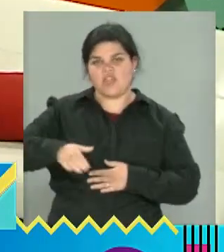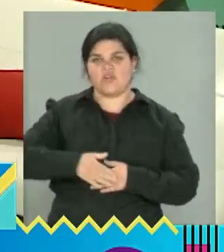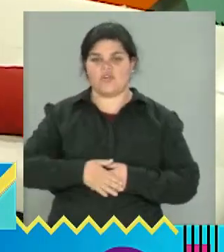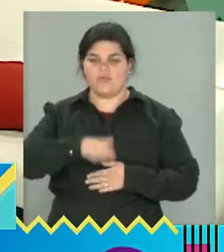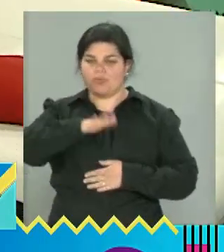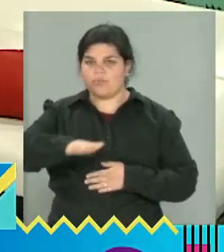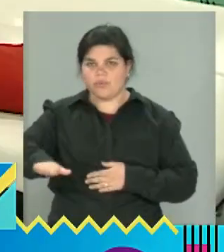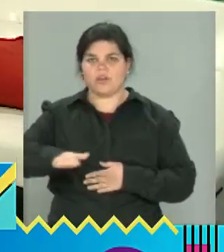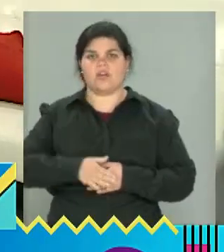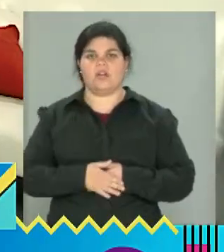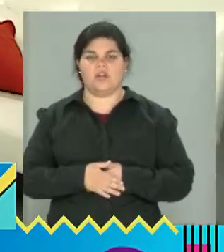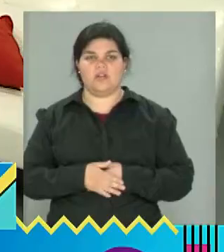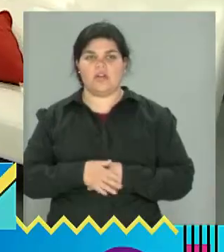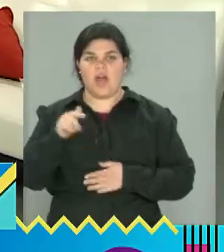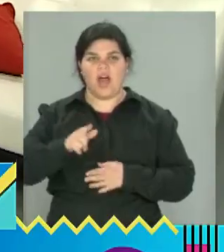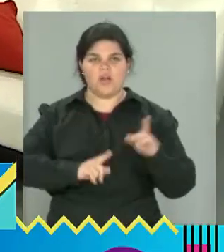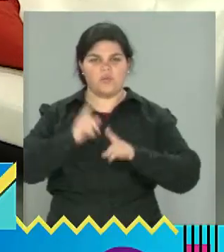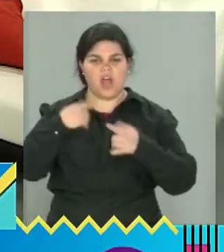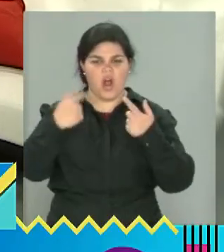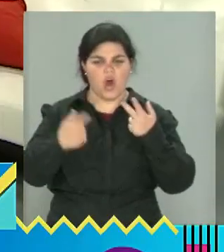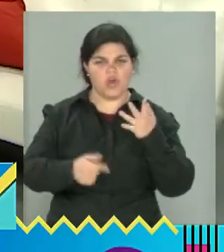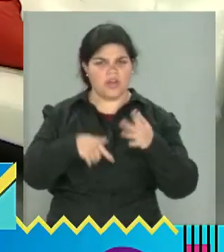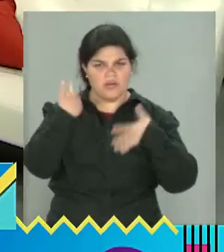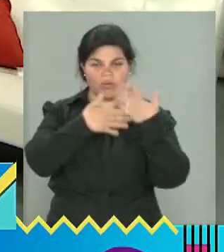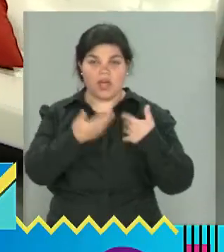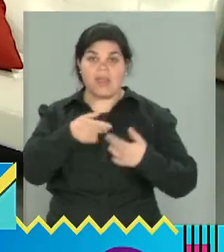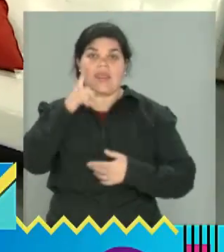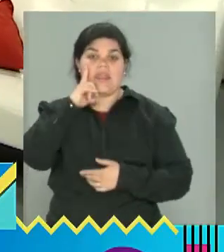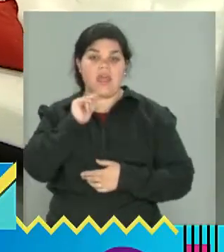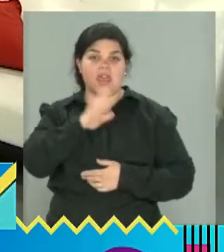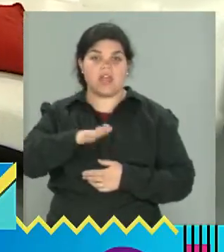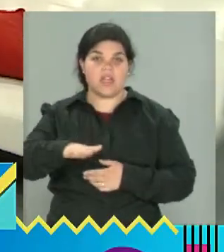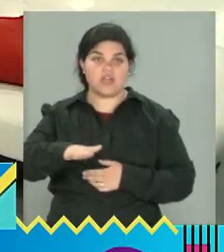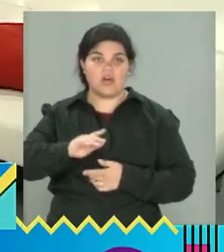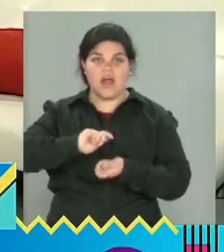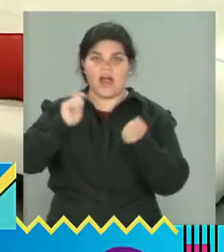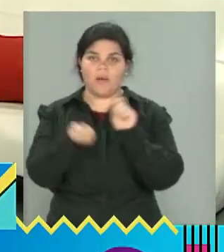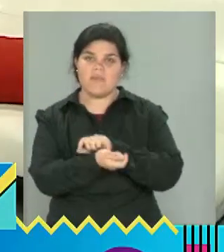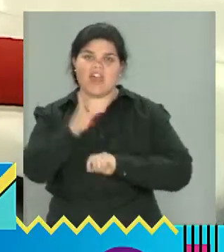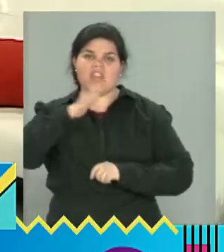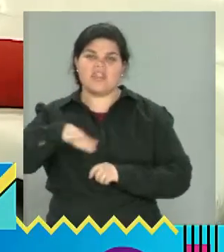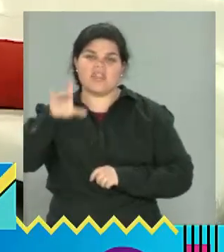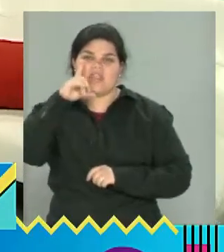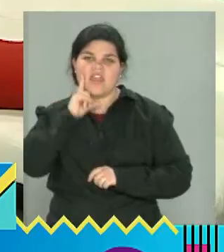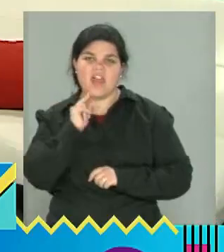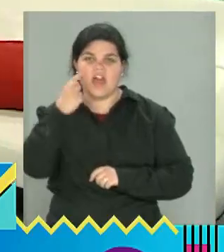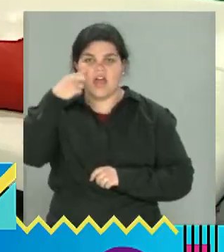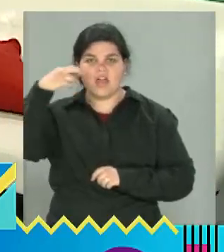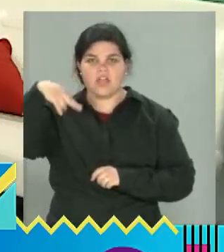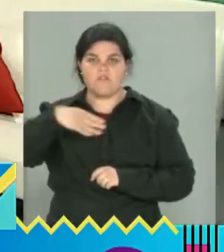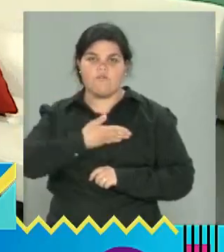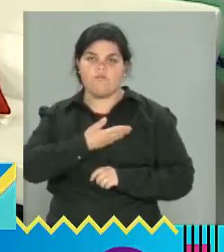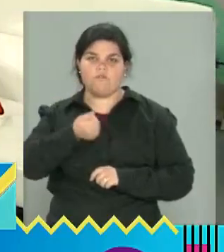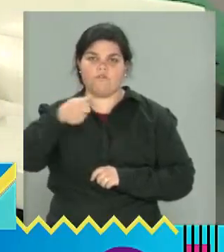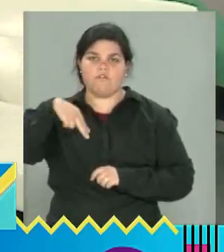infancia, algunas cosas que se han planteado mediáticamente, la idea de cambiar el Día del Niño por el Día de la Infancia, ¿qué significa? Y también como excusa para